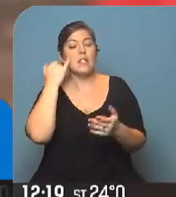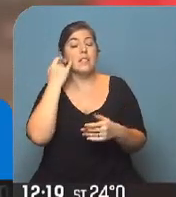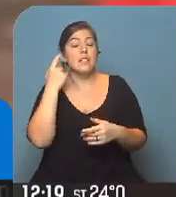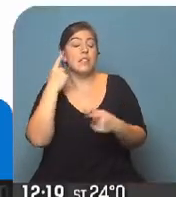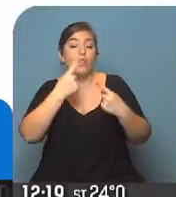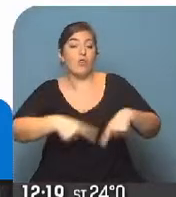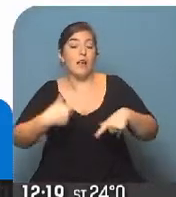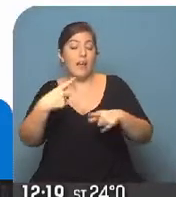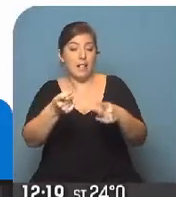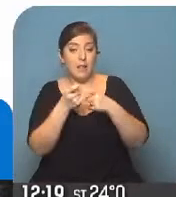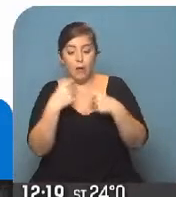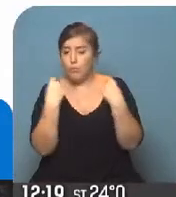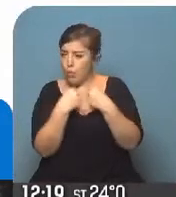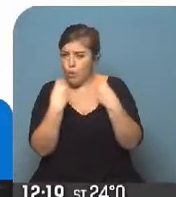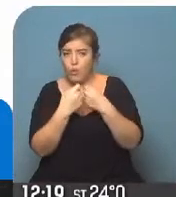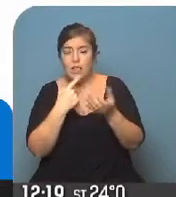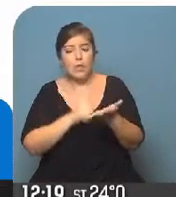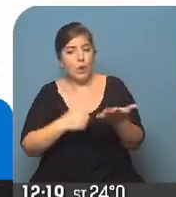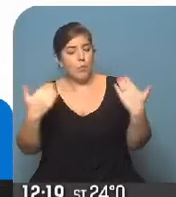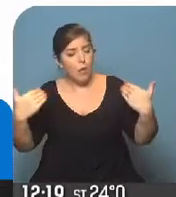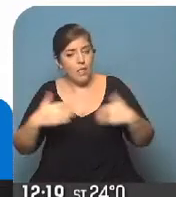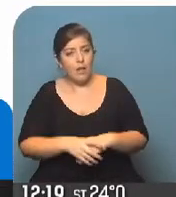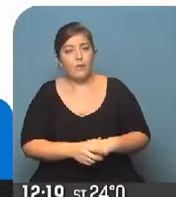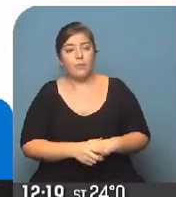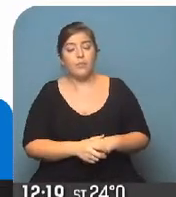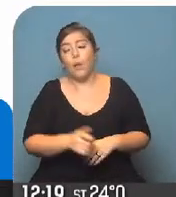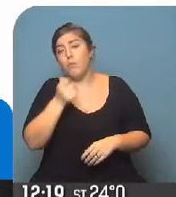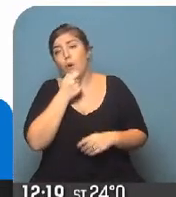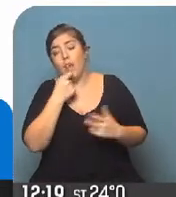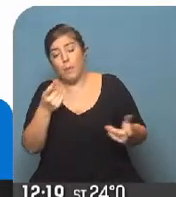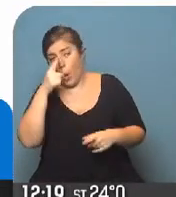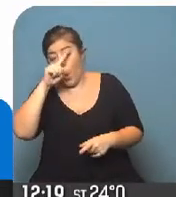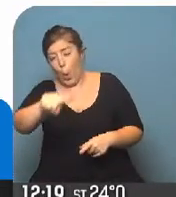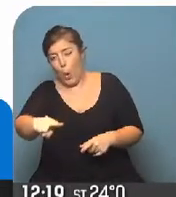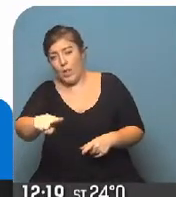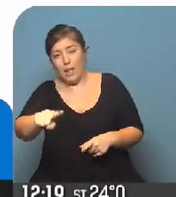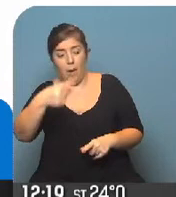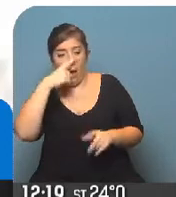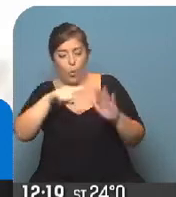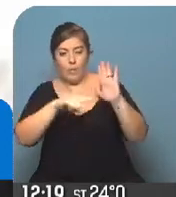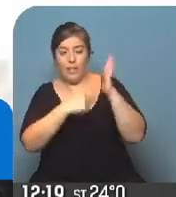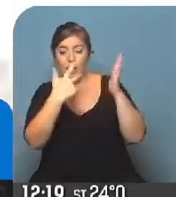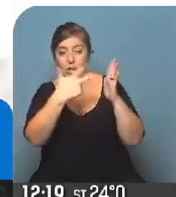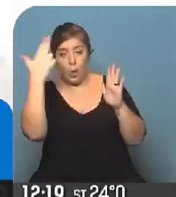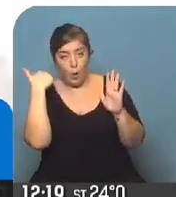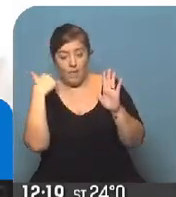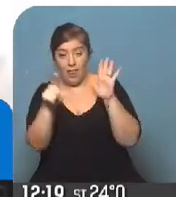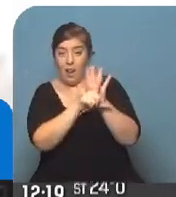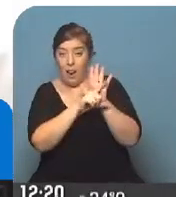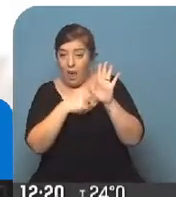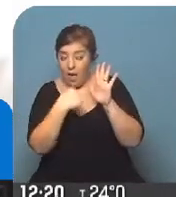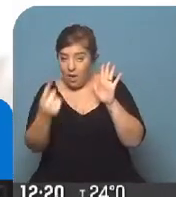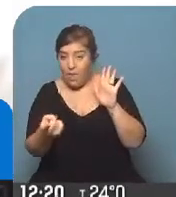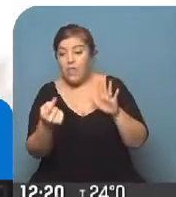necesarias. Hay muchas medidas que se pueden tomar. Entre ellas, la última medida que dispone el artículo 39 de la ley es